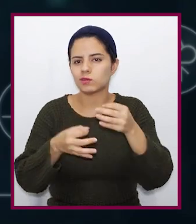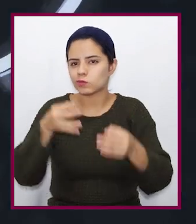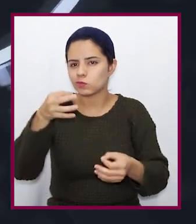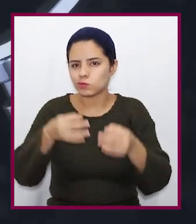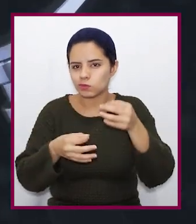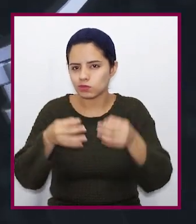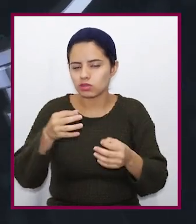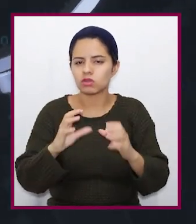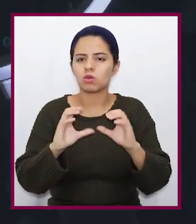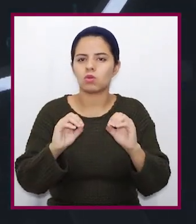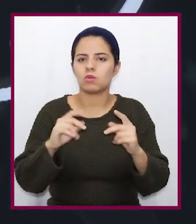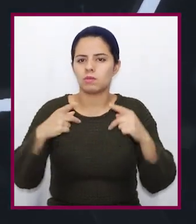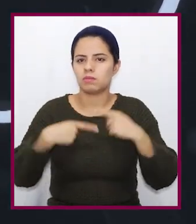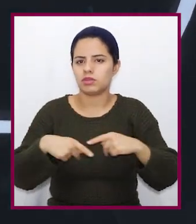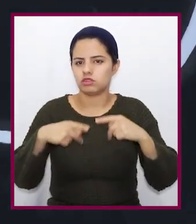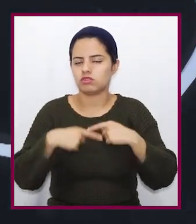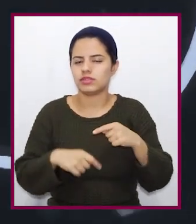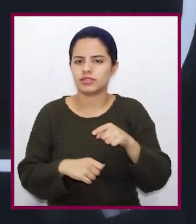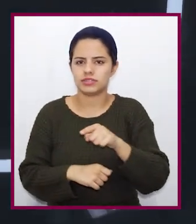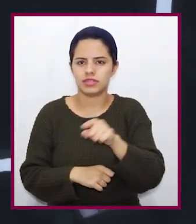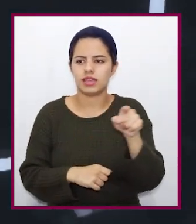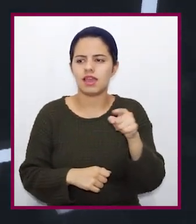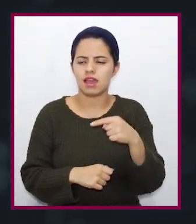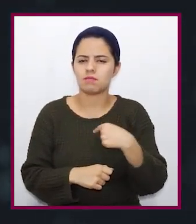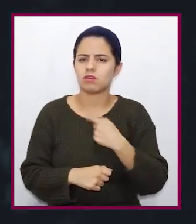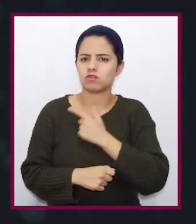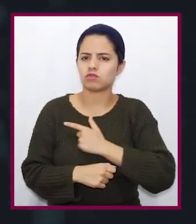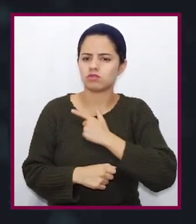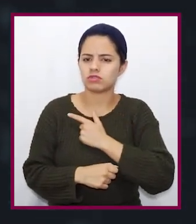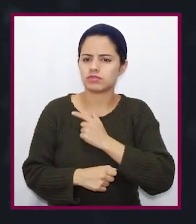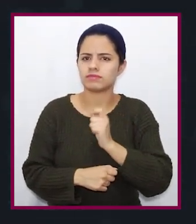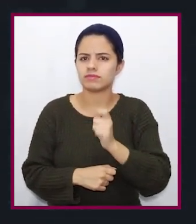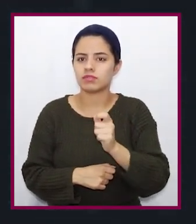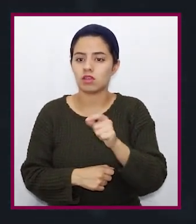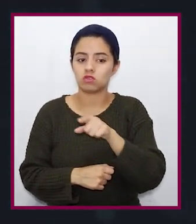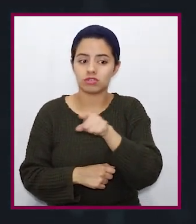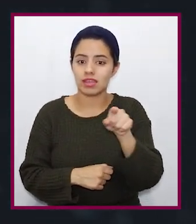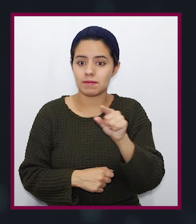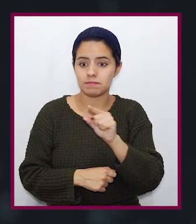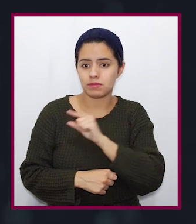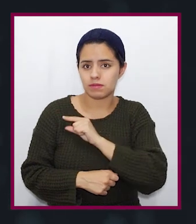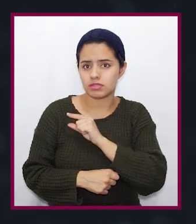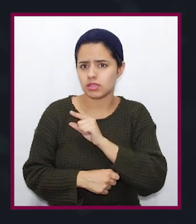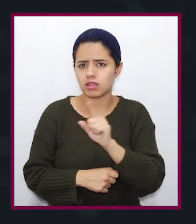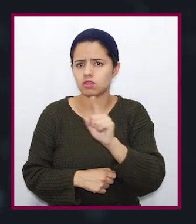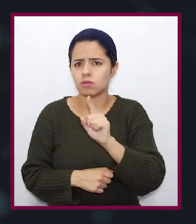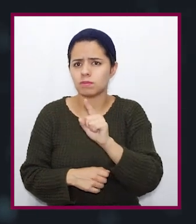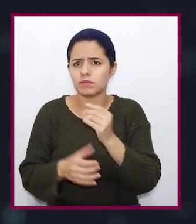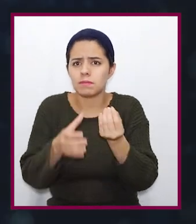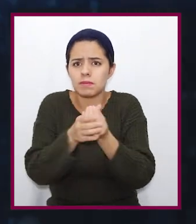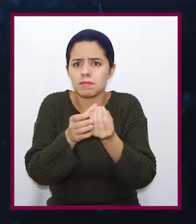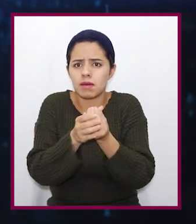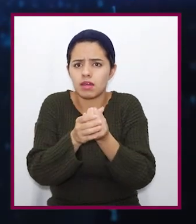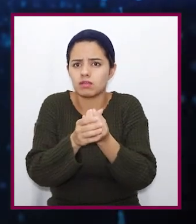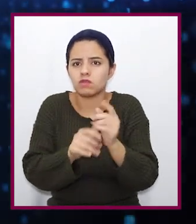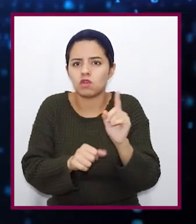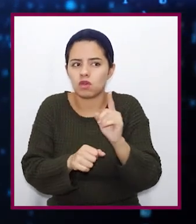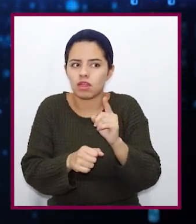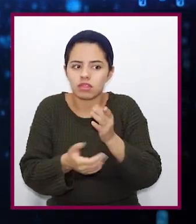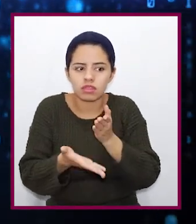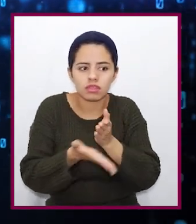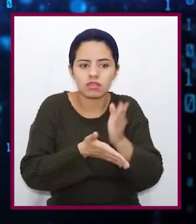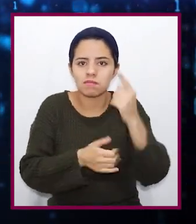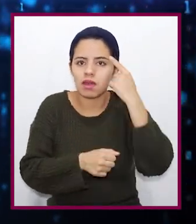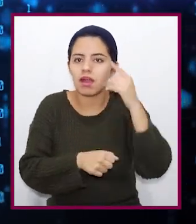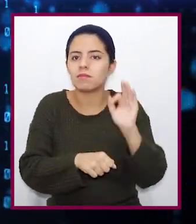algunas personas afines a ellas, es que en cuanto menor privacidad tengamos las personas, mayor seguridad vamos a tener, lo